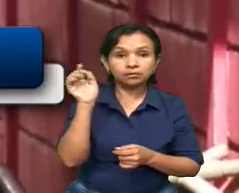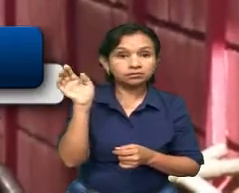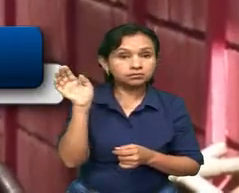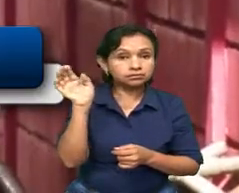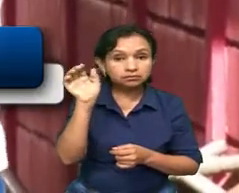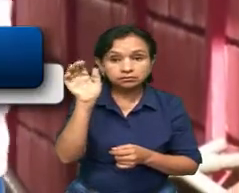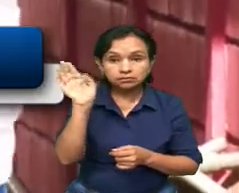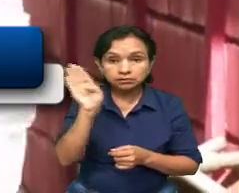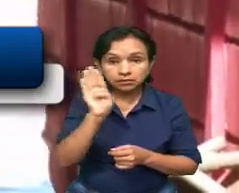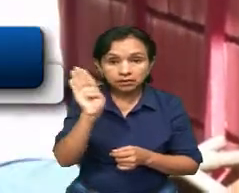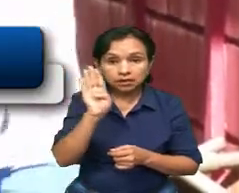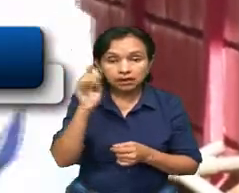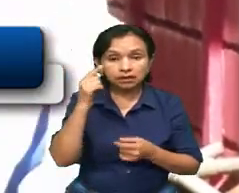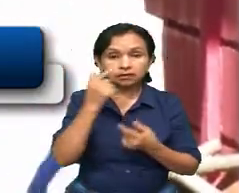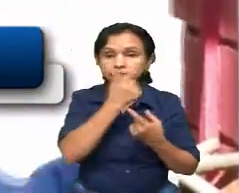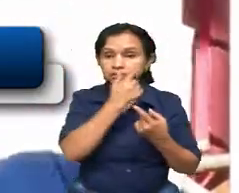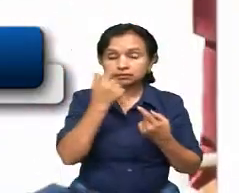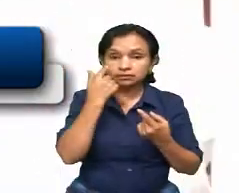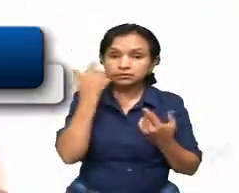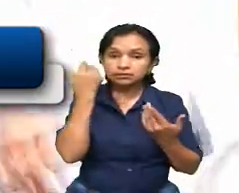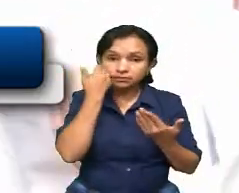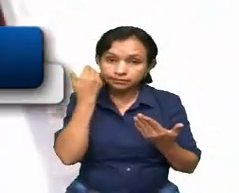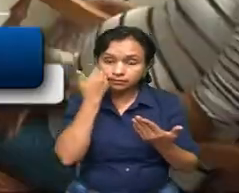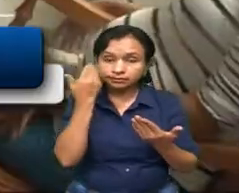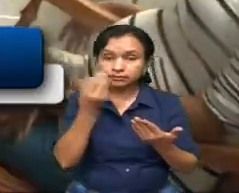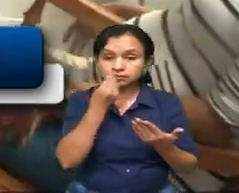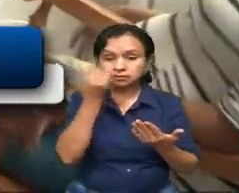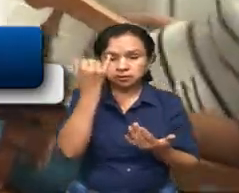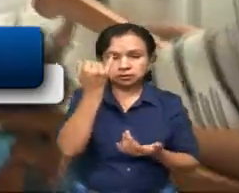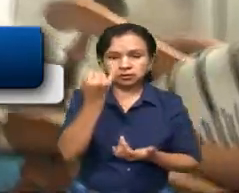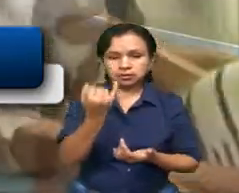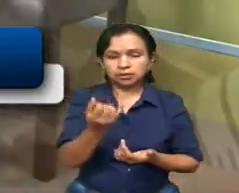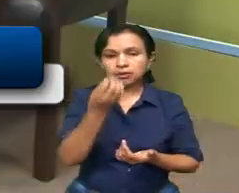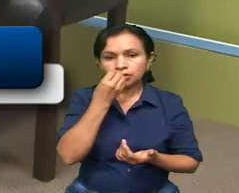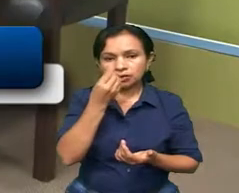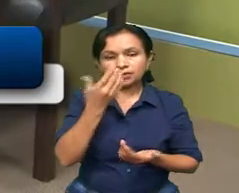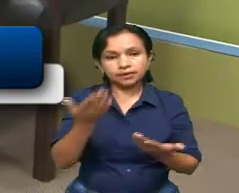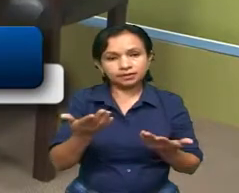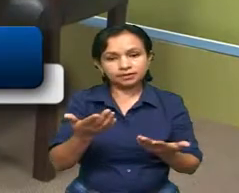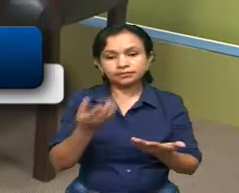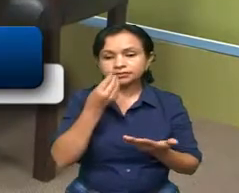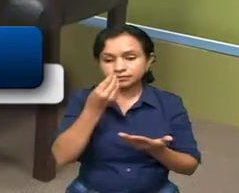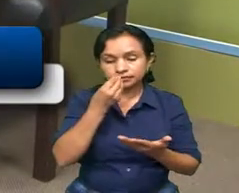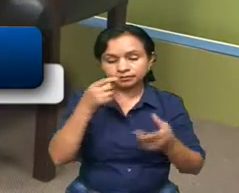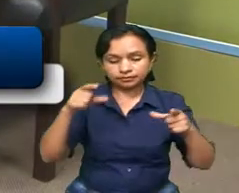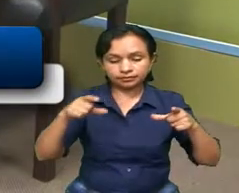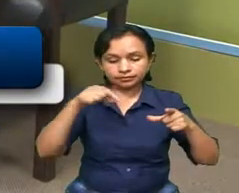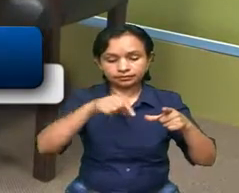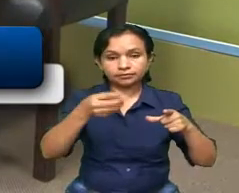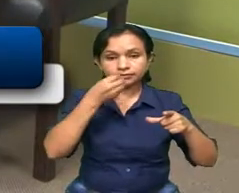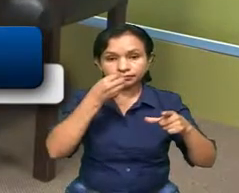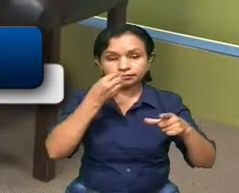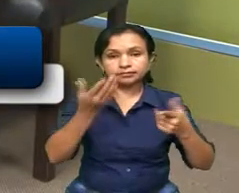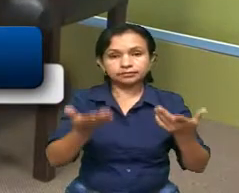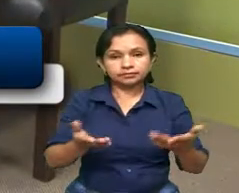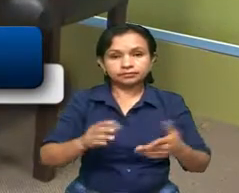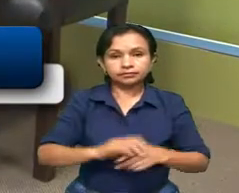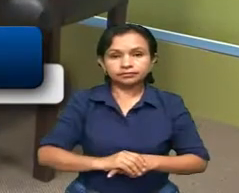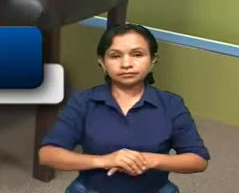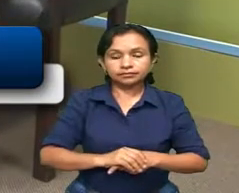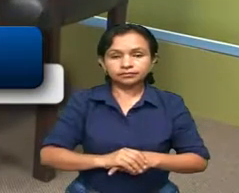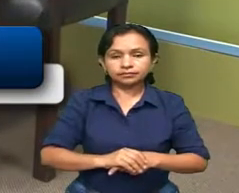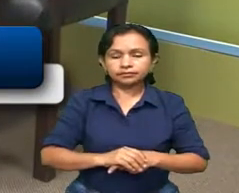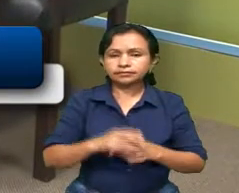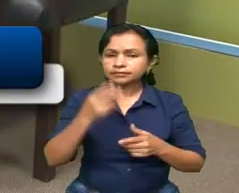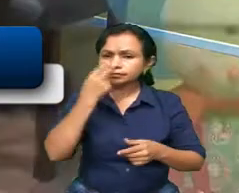Depende de la alimentación que estén adquiriendo, que estén consumiendo. Ahora, en el caso de